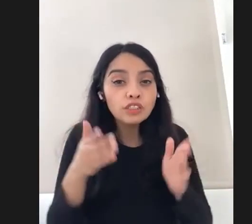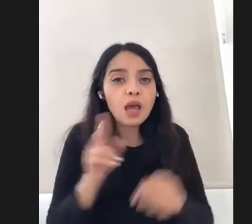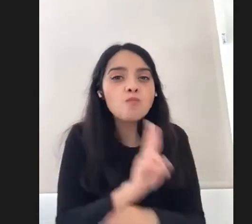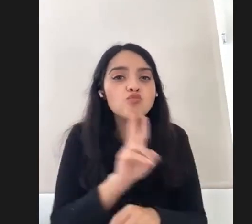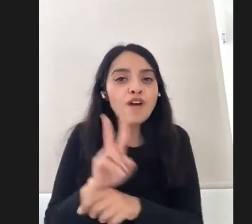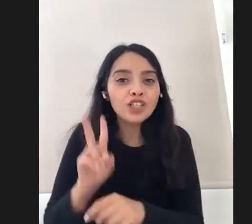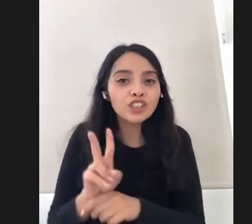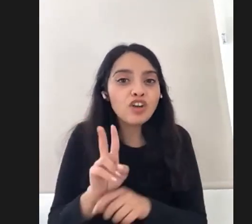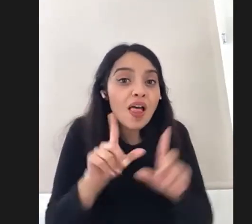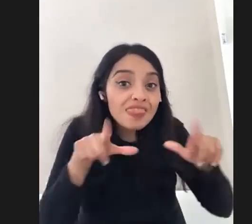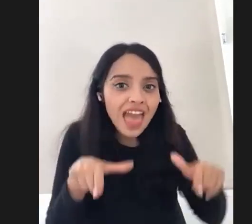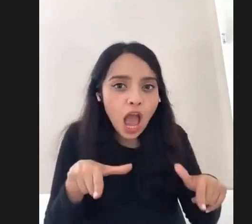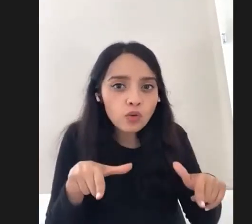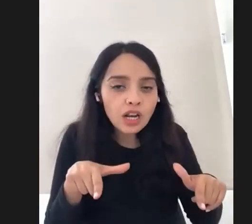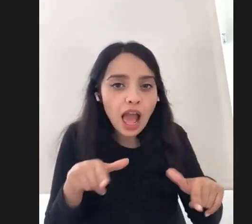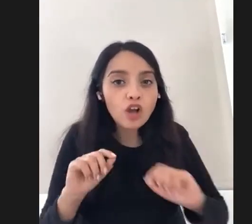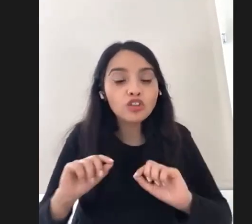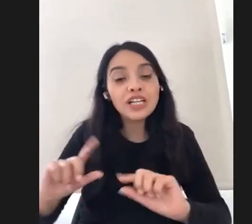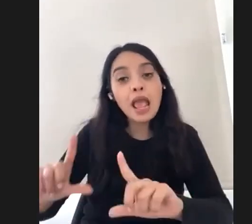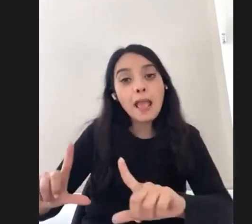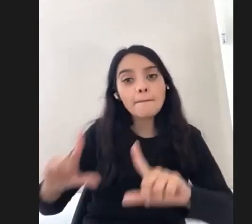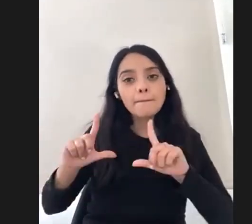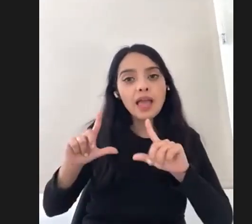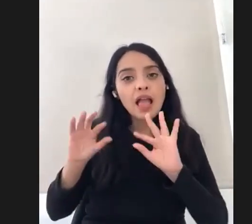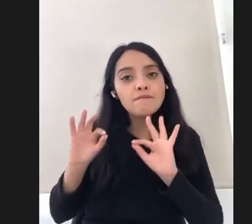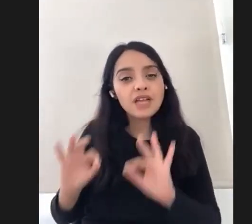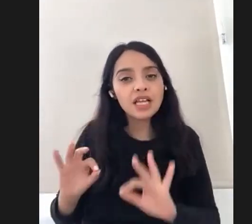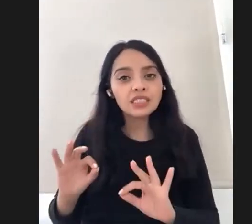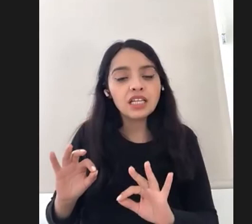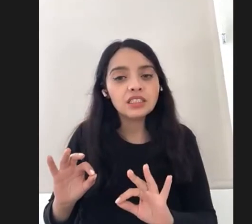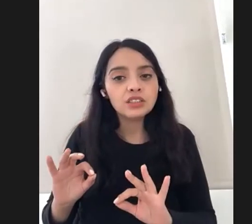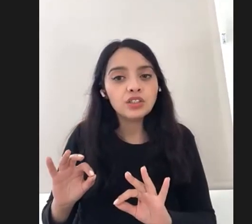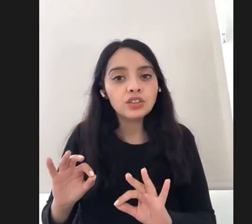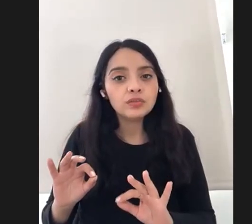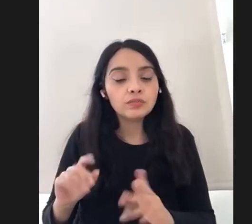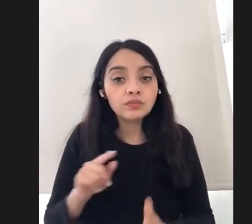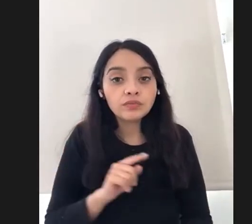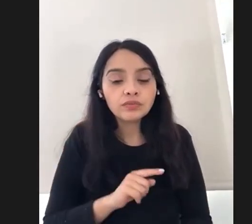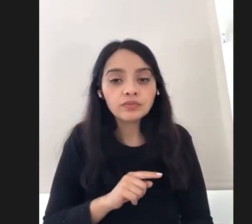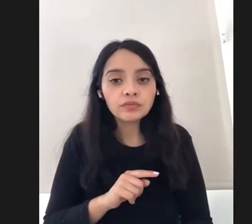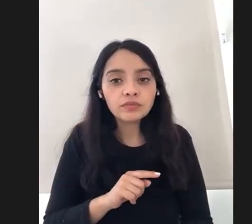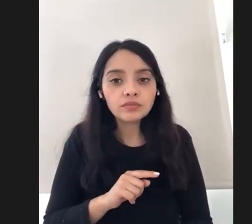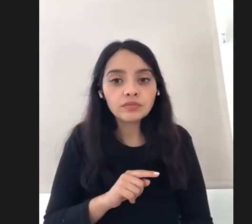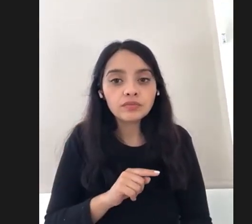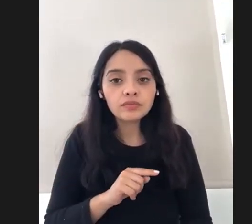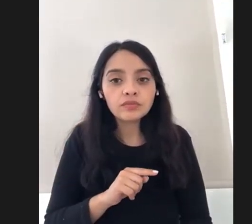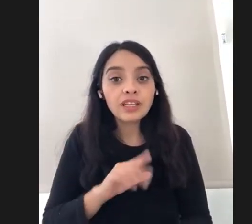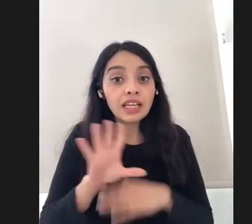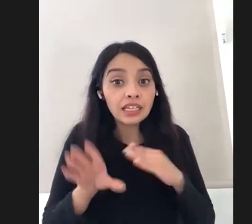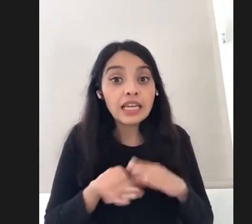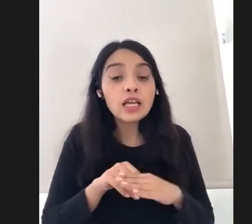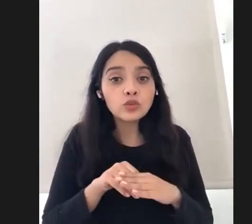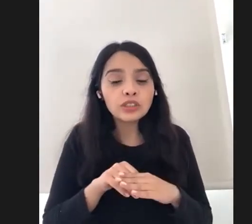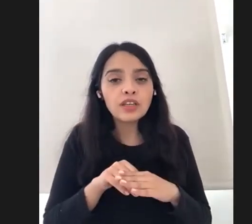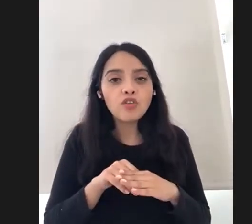aula, con conceptos, con competencias, con estrategias de carácter inclusiva, que se incluya